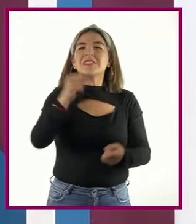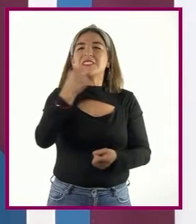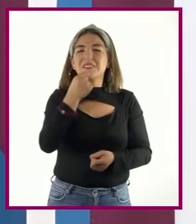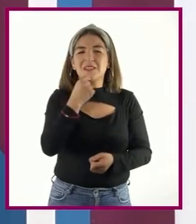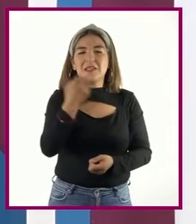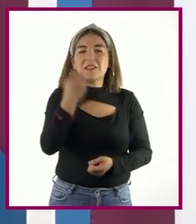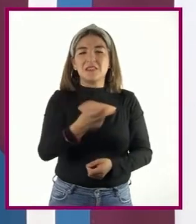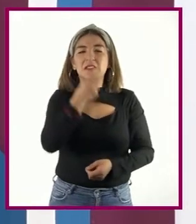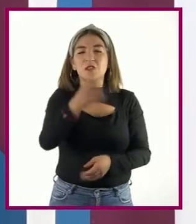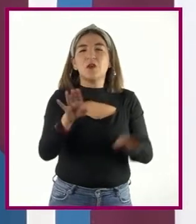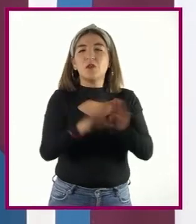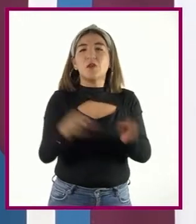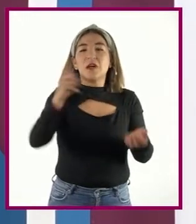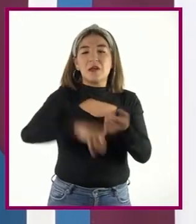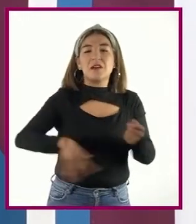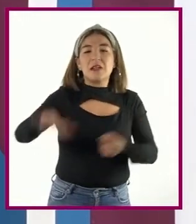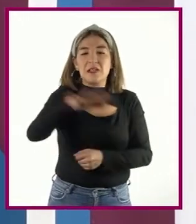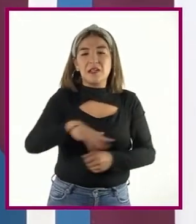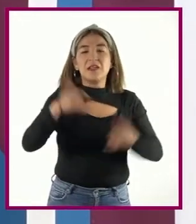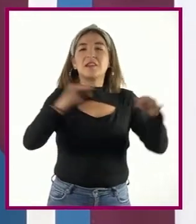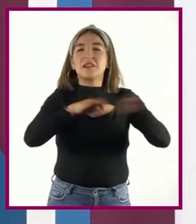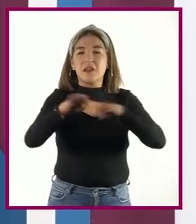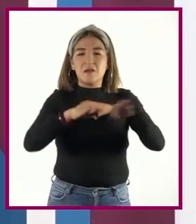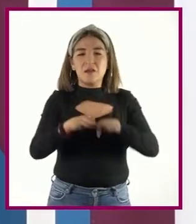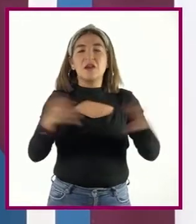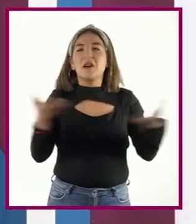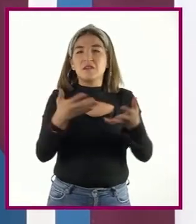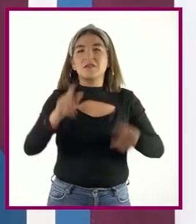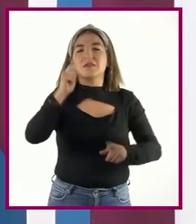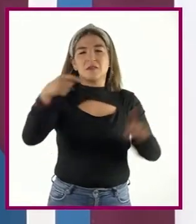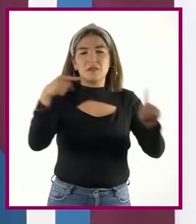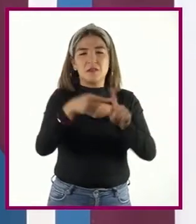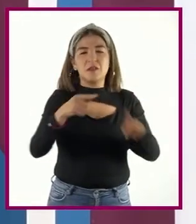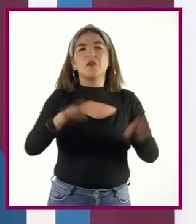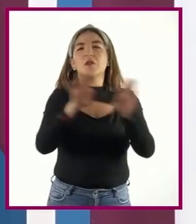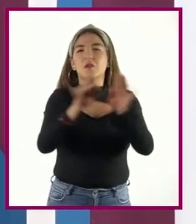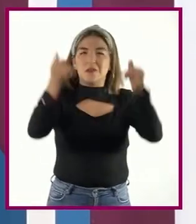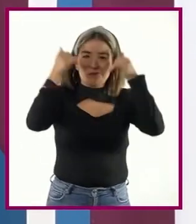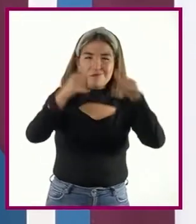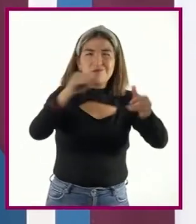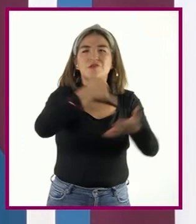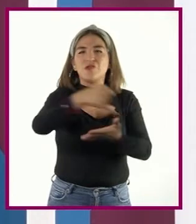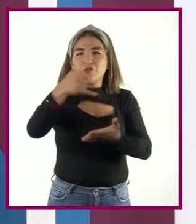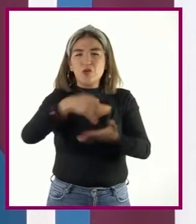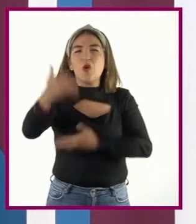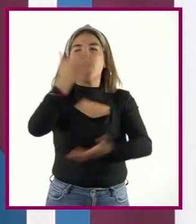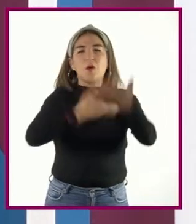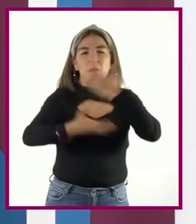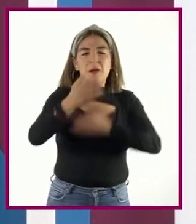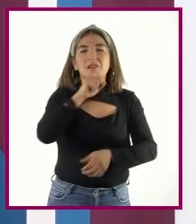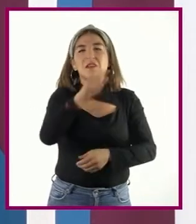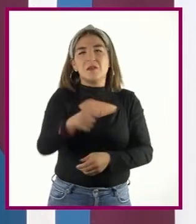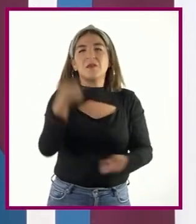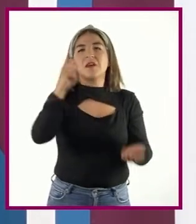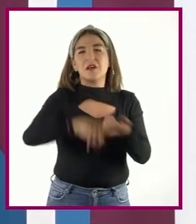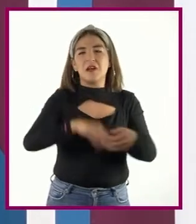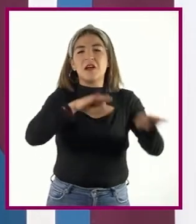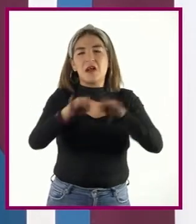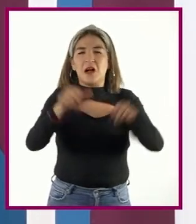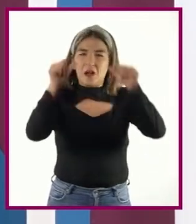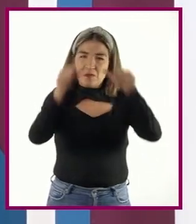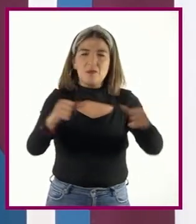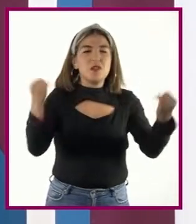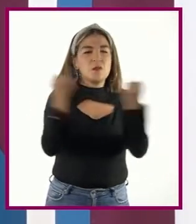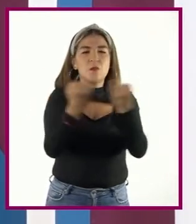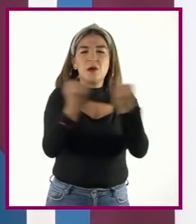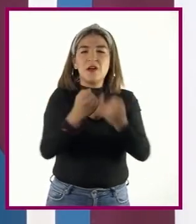que la mayoría de la niñez trabajadora lo hace en el sector agropecuario, el comercio y en el sector de servicios,